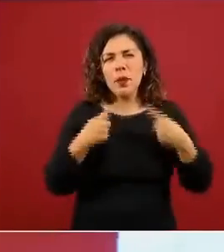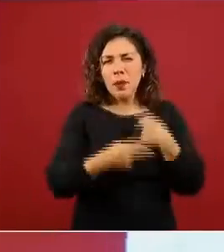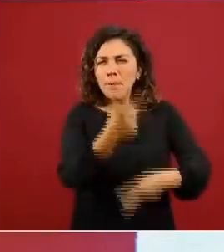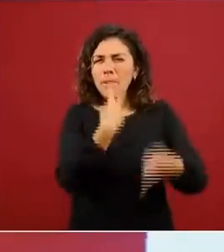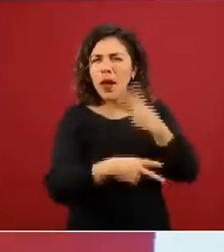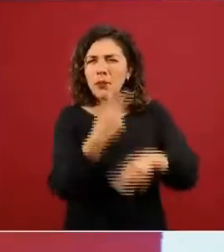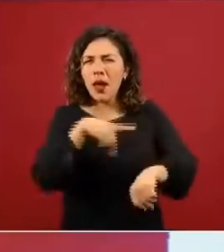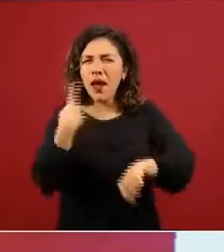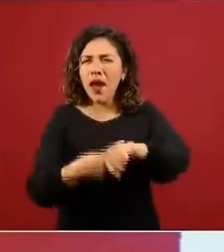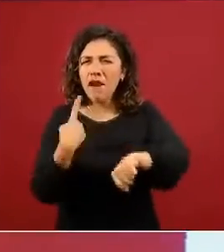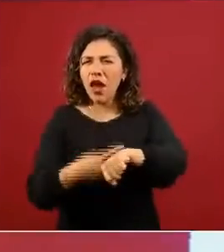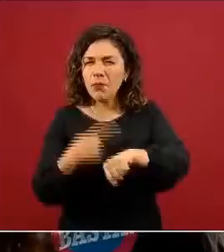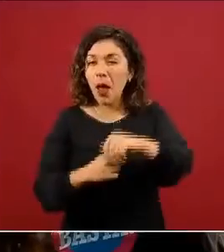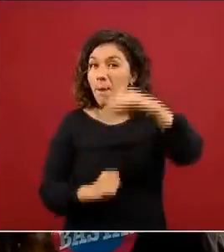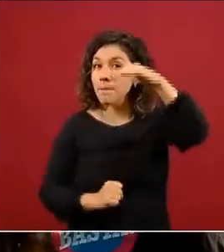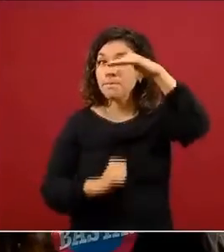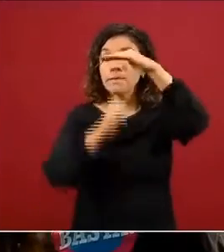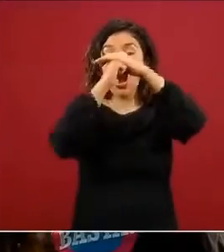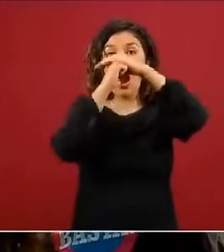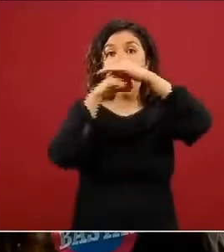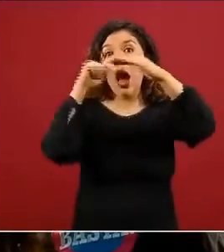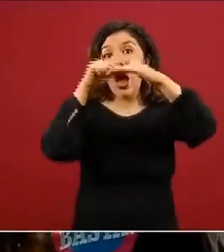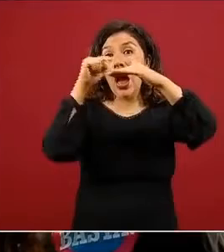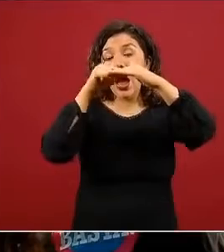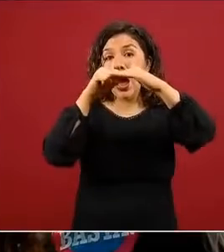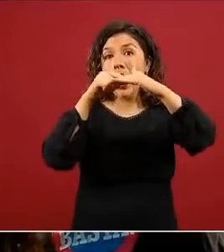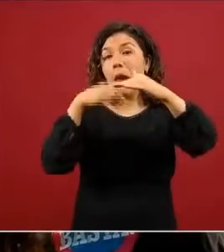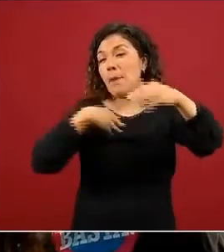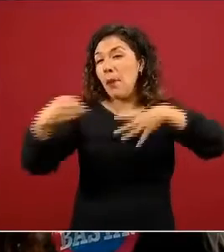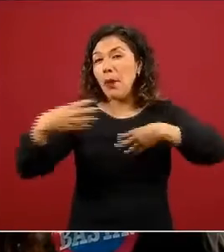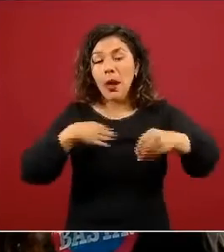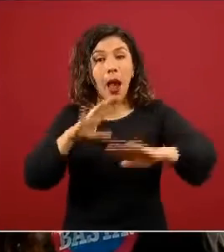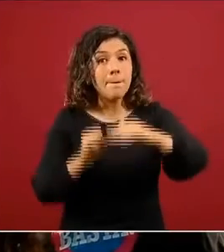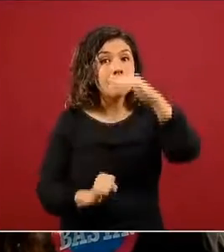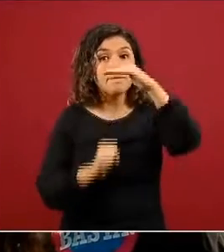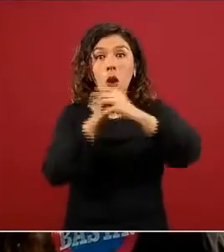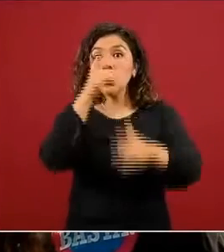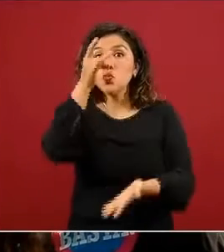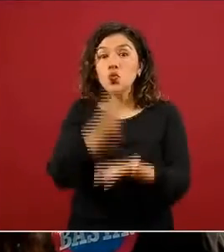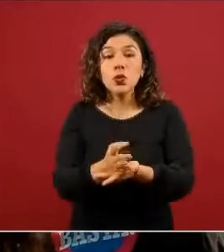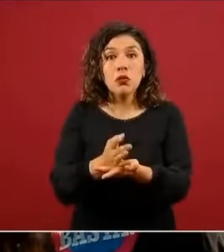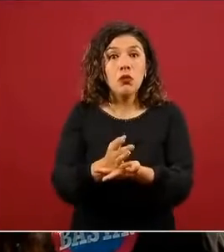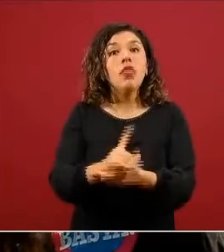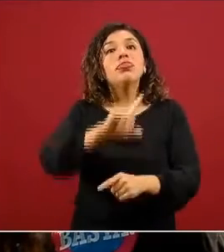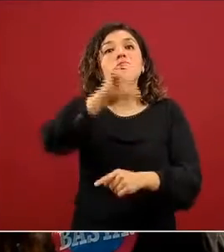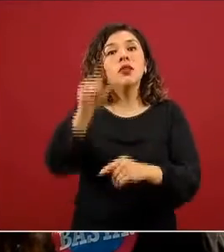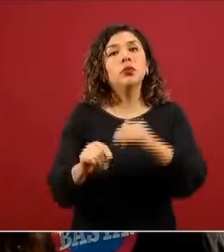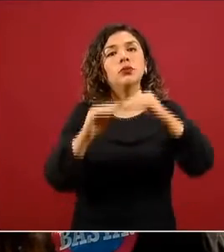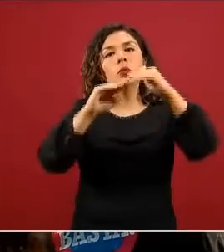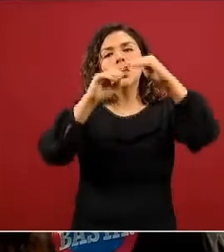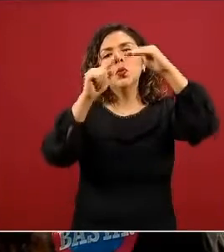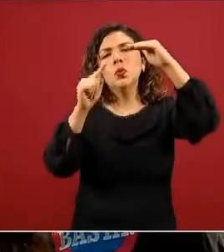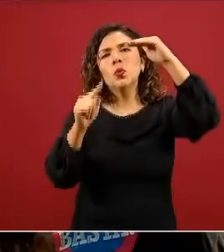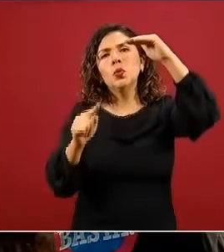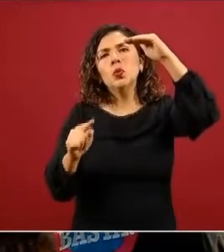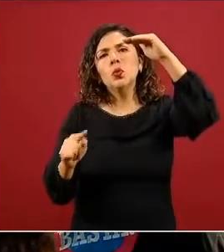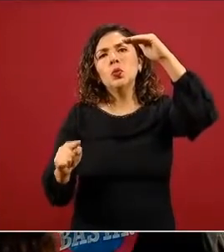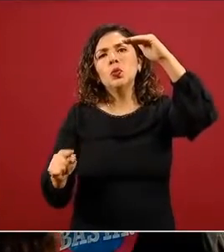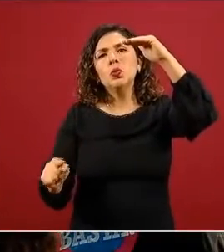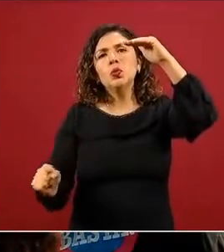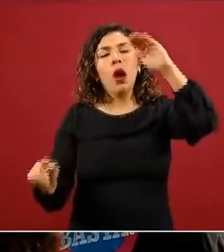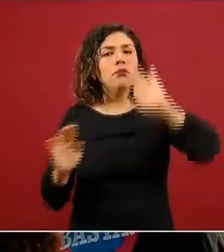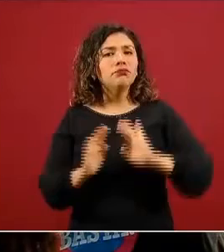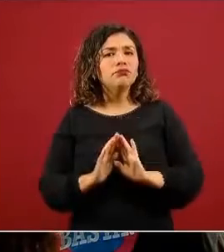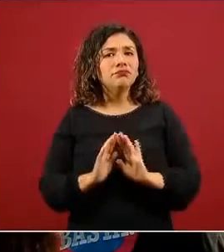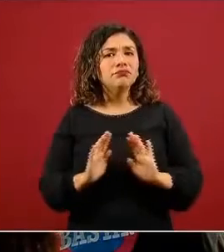nuevos que implican un máximo también en los contagios y que posteriormente vendrá